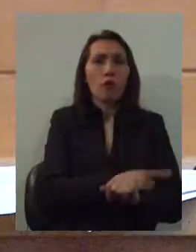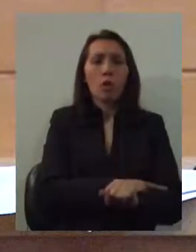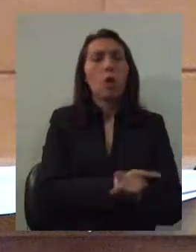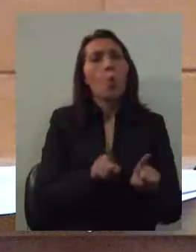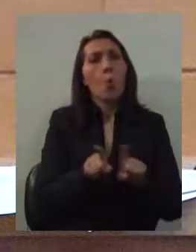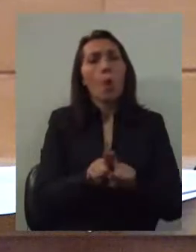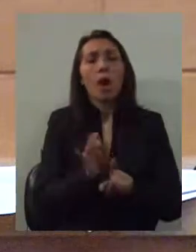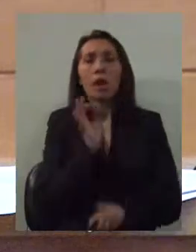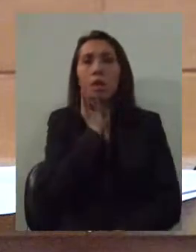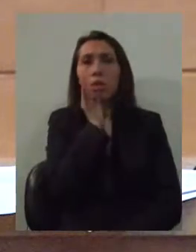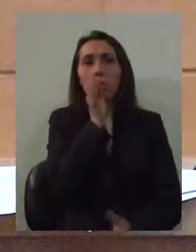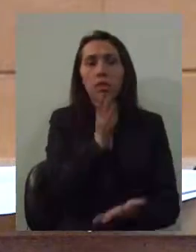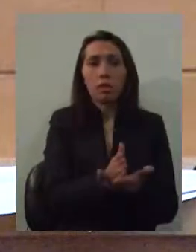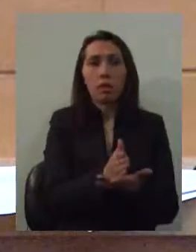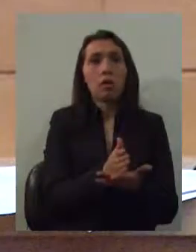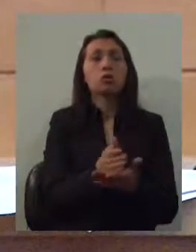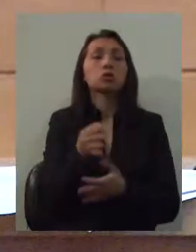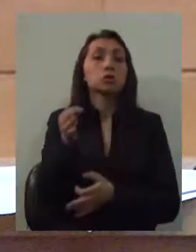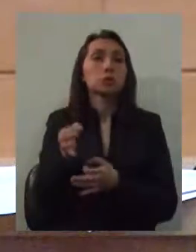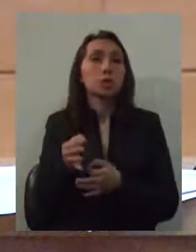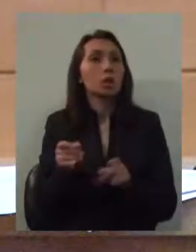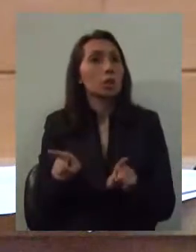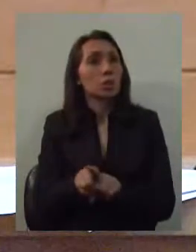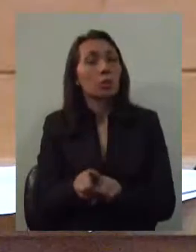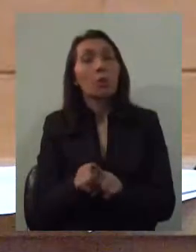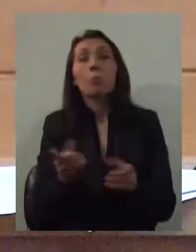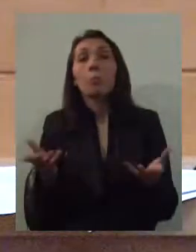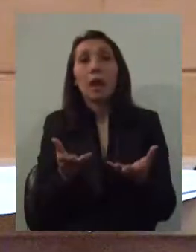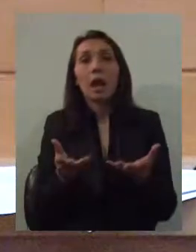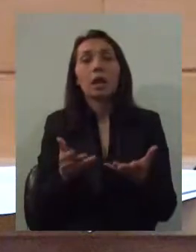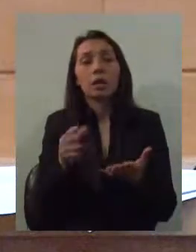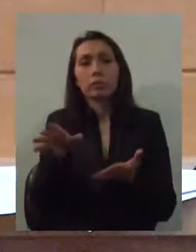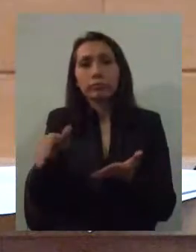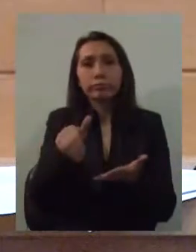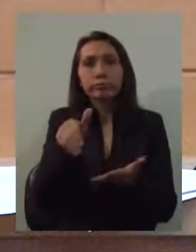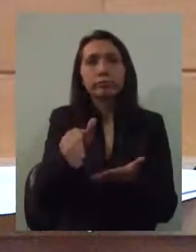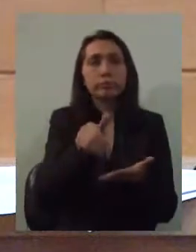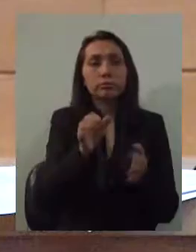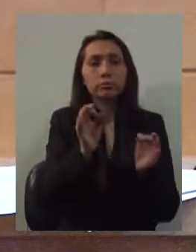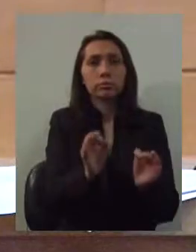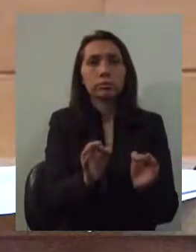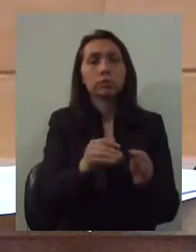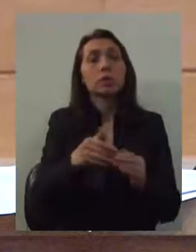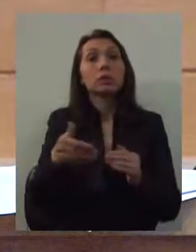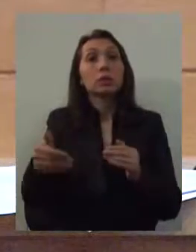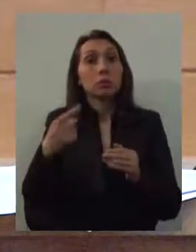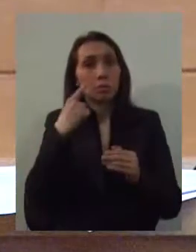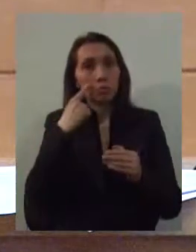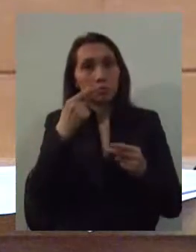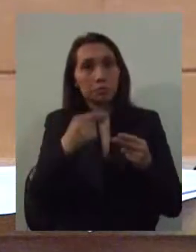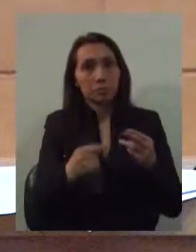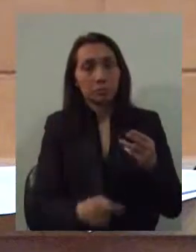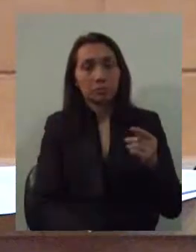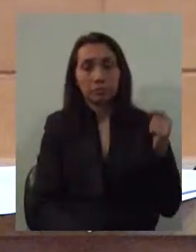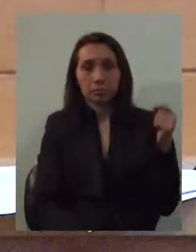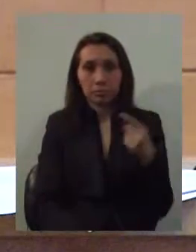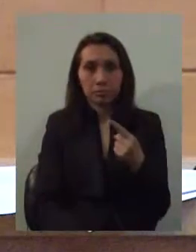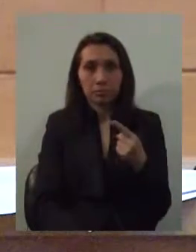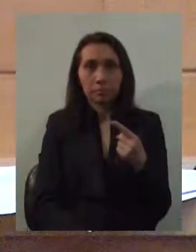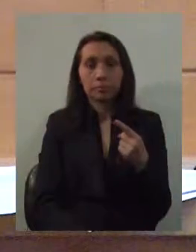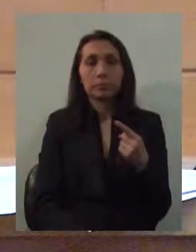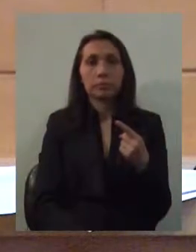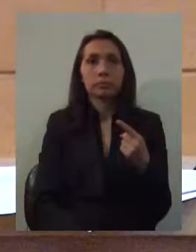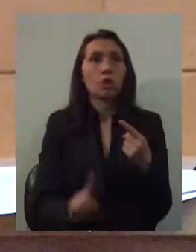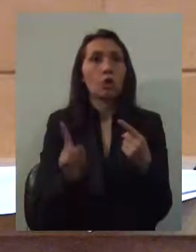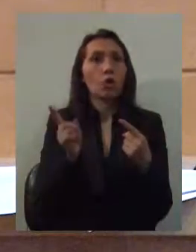hubieran dictado por tribunales chilenos, con tal de que reúnan las circunstancias siguientes. Primero,